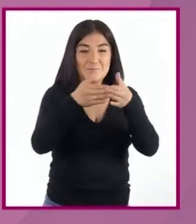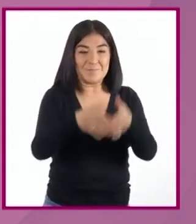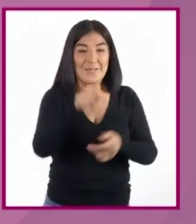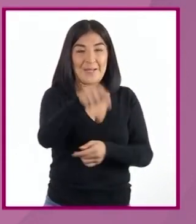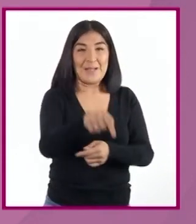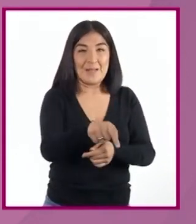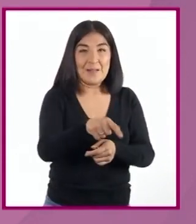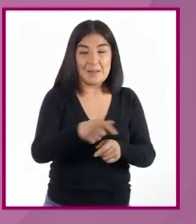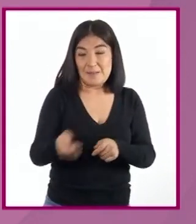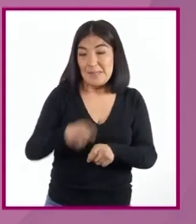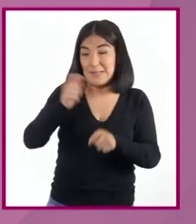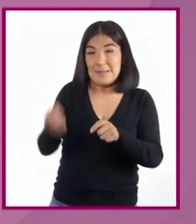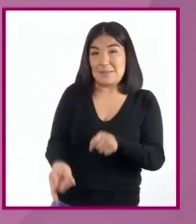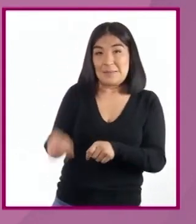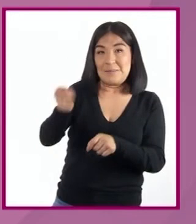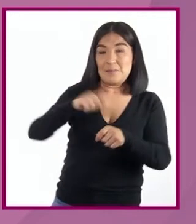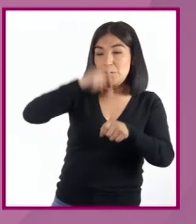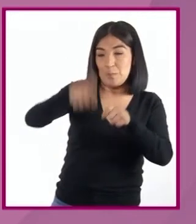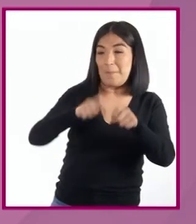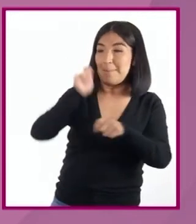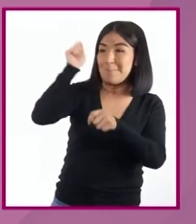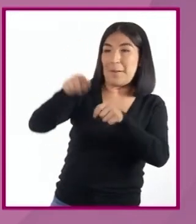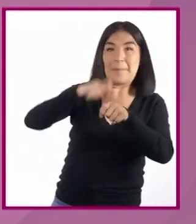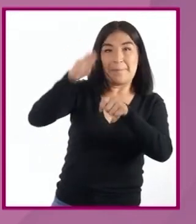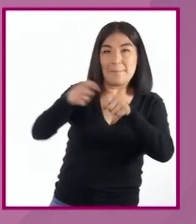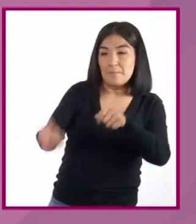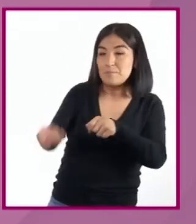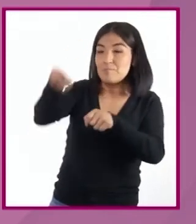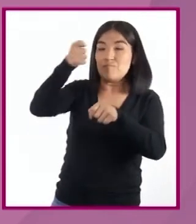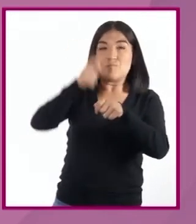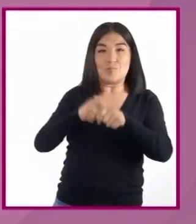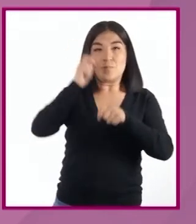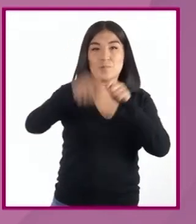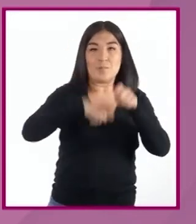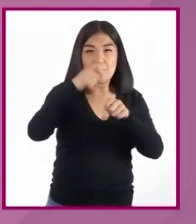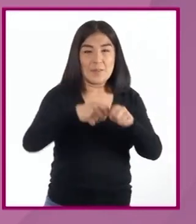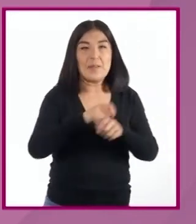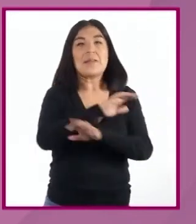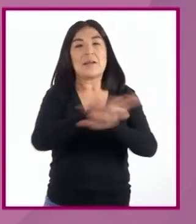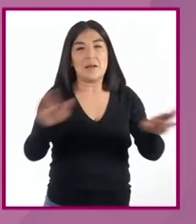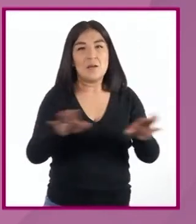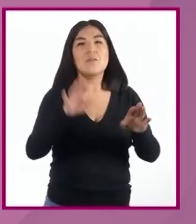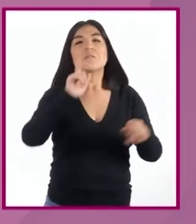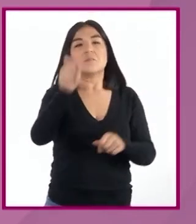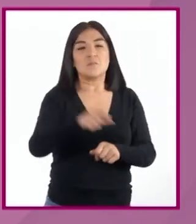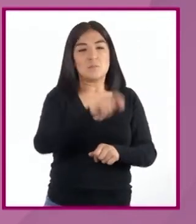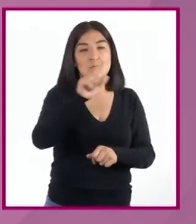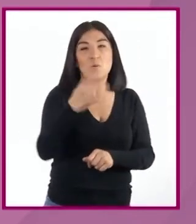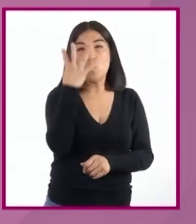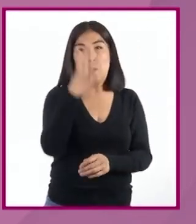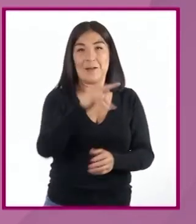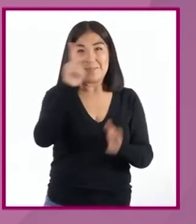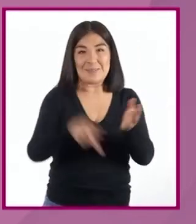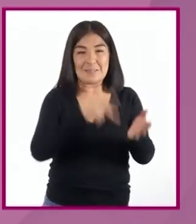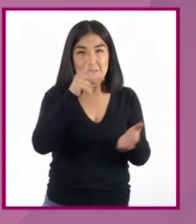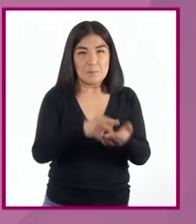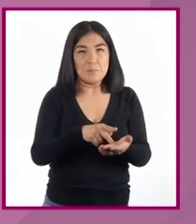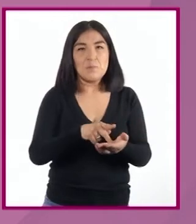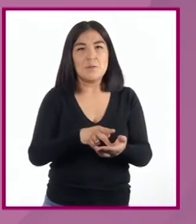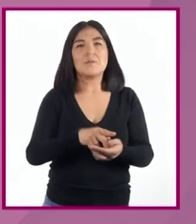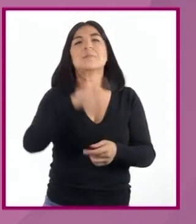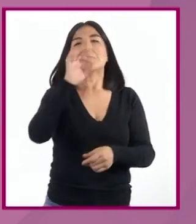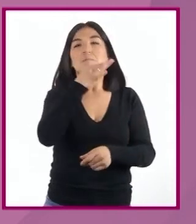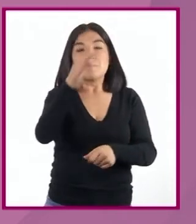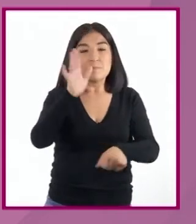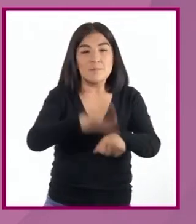recoge la boya que se encuentra en el punto O al cabo de 4 kilómetros, lo que nos